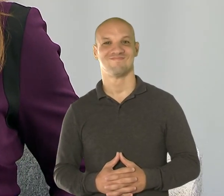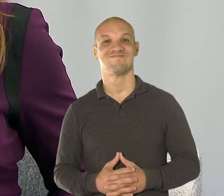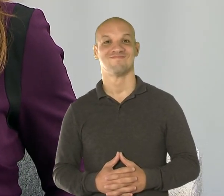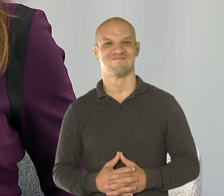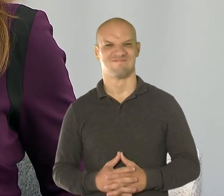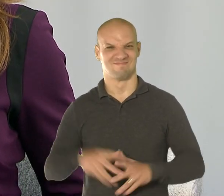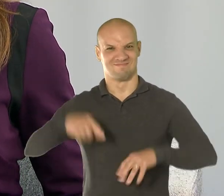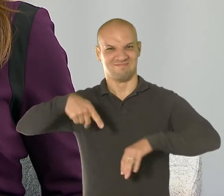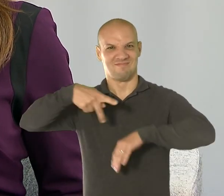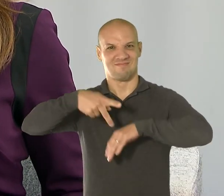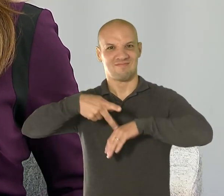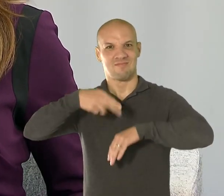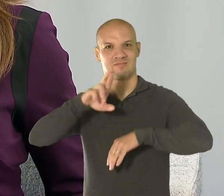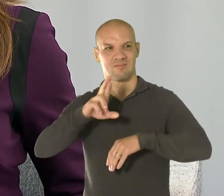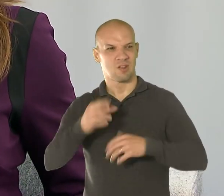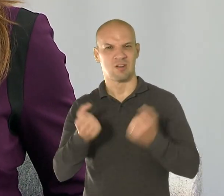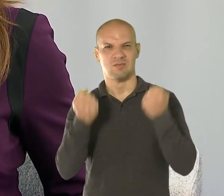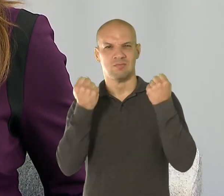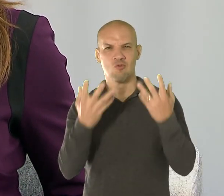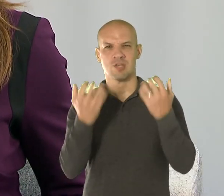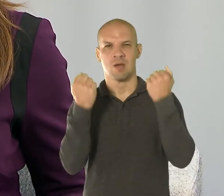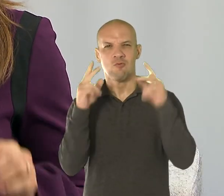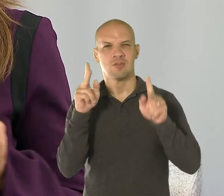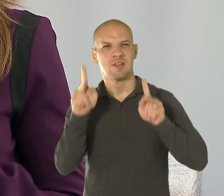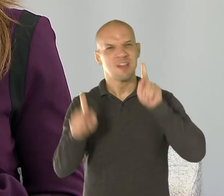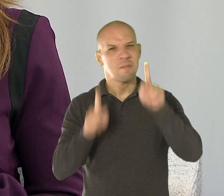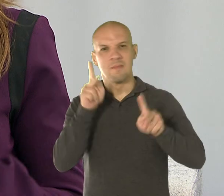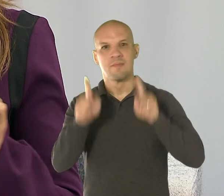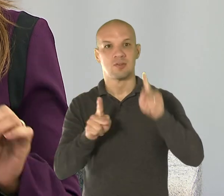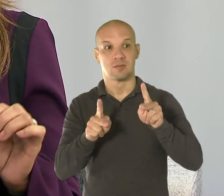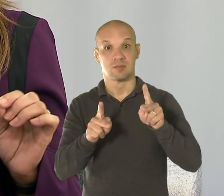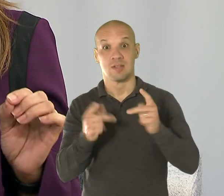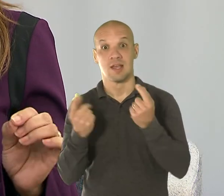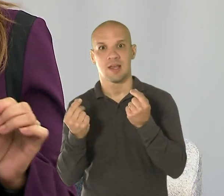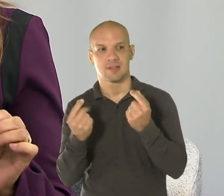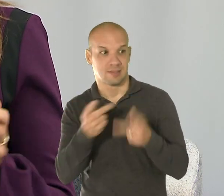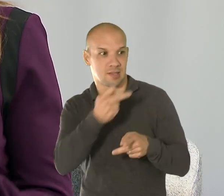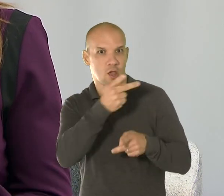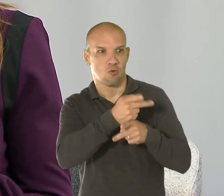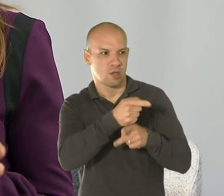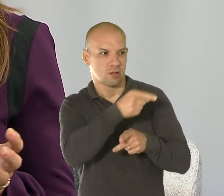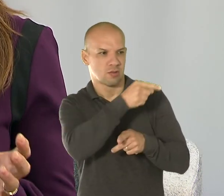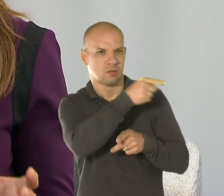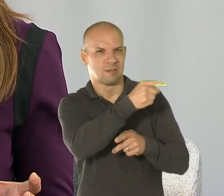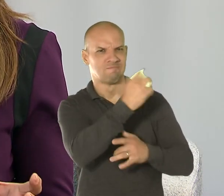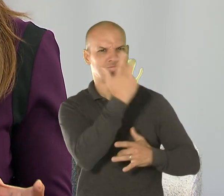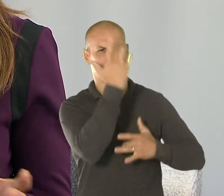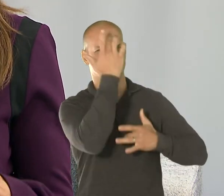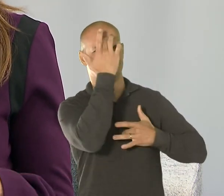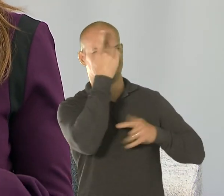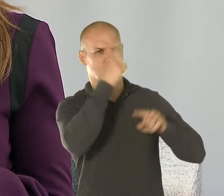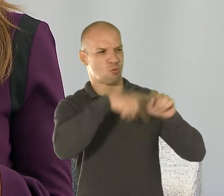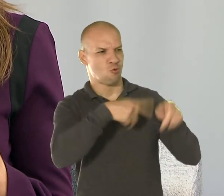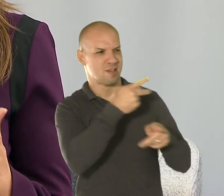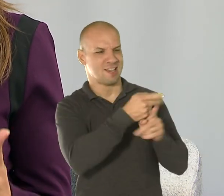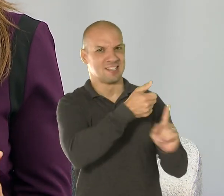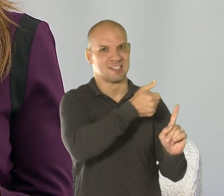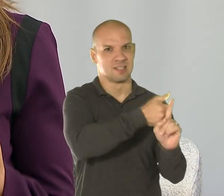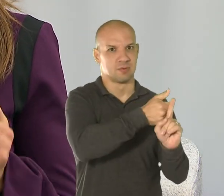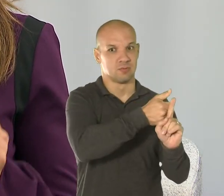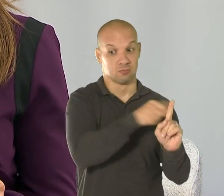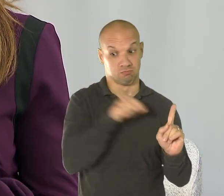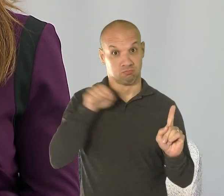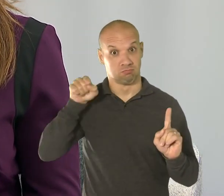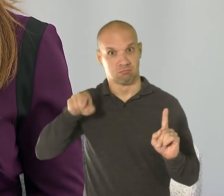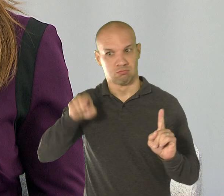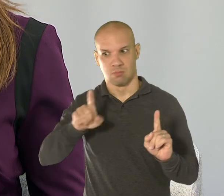En Puerto Rico hay cientos de miles de personas que están cuidando a otro que no puede valerse por sí mismo. Estos cuidadores